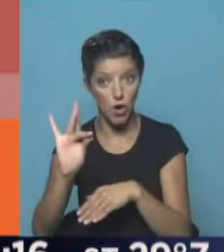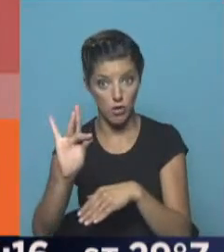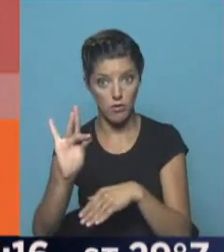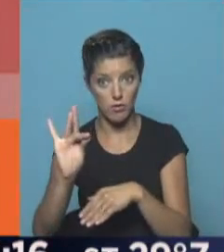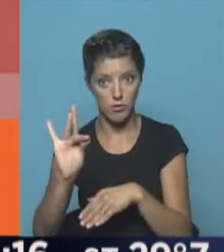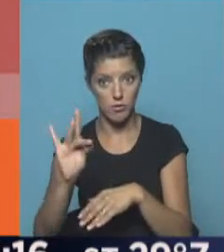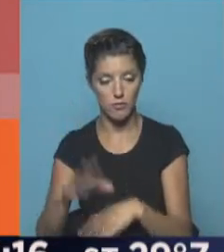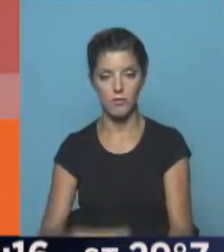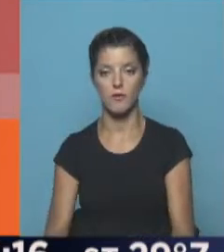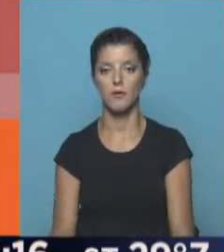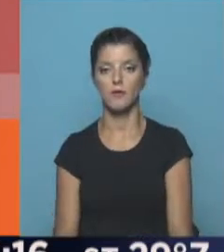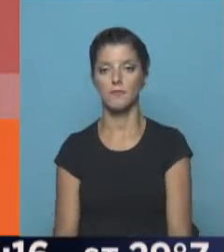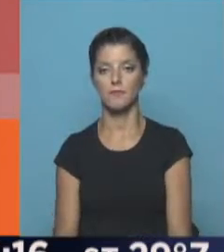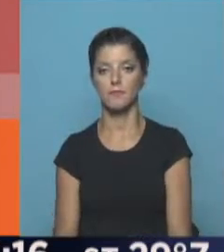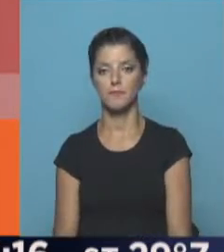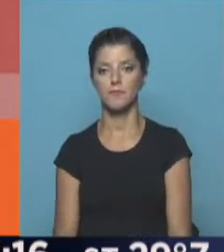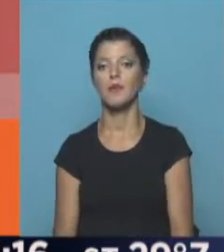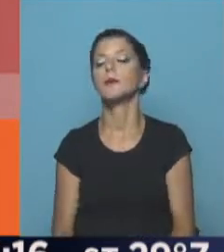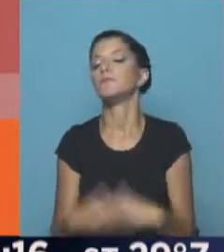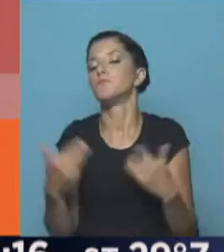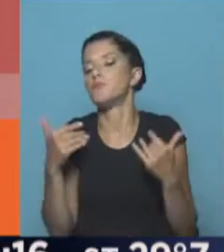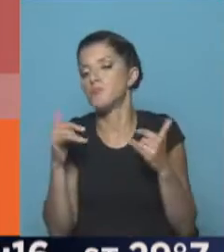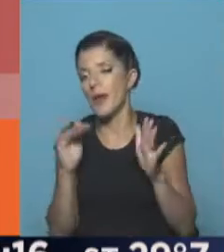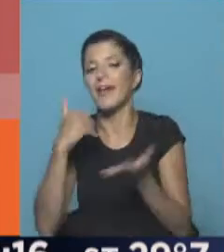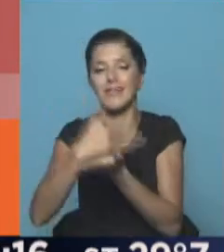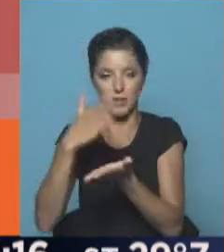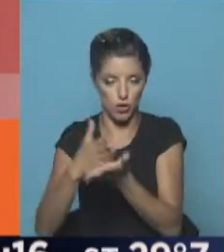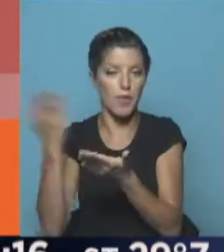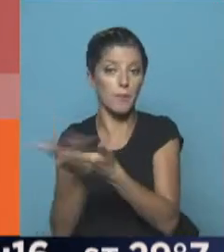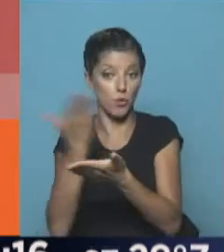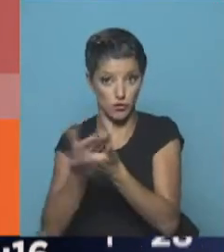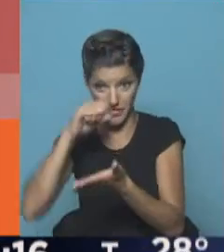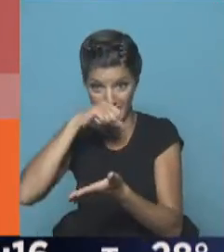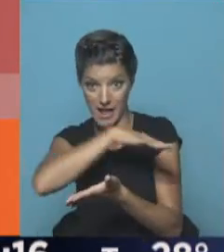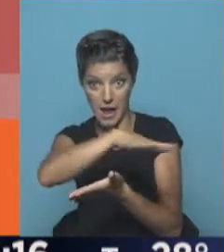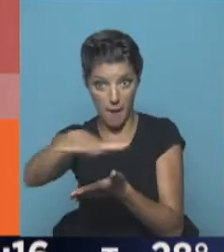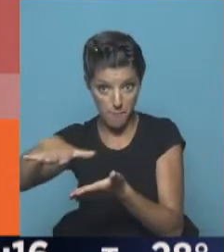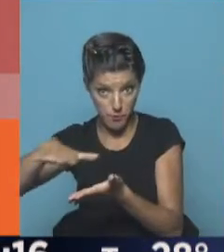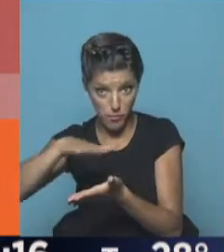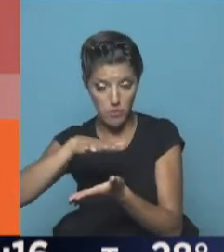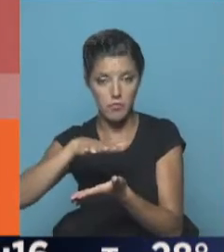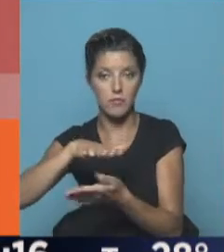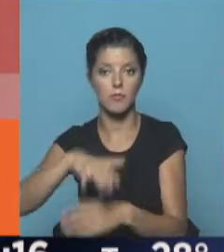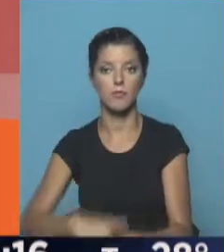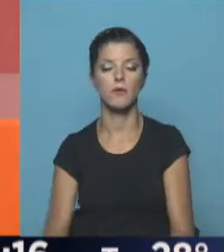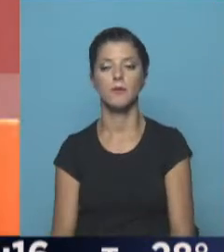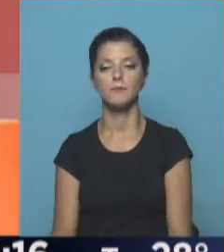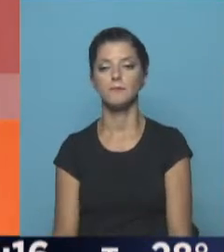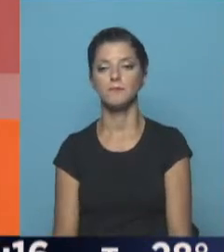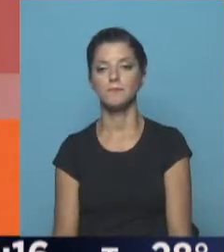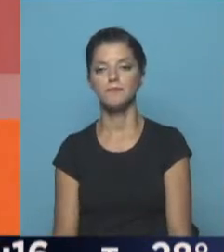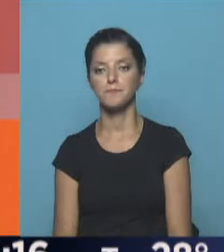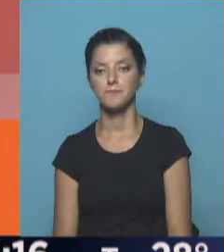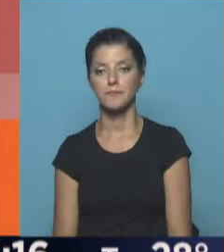mundo de la producción agro agraria sobre todo pero pero el gobierno